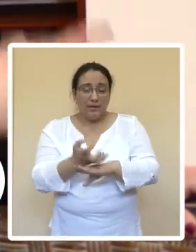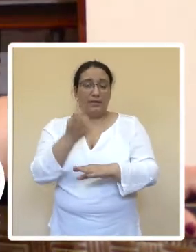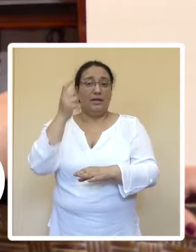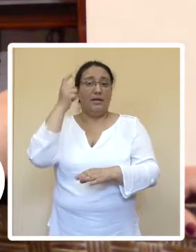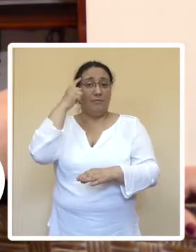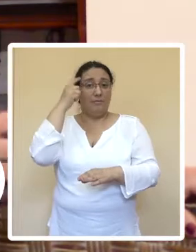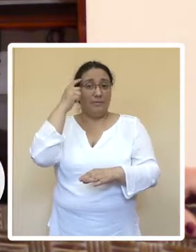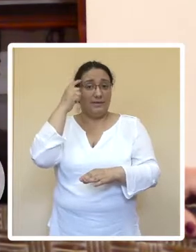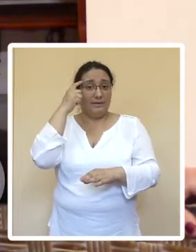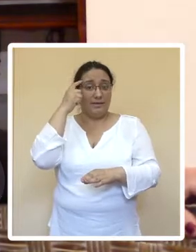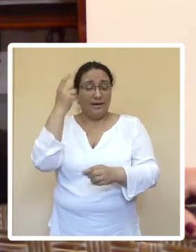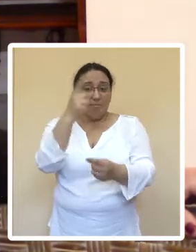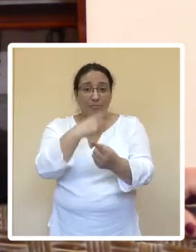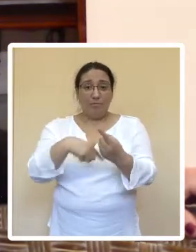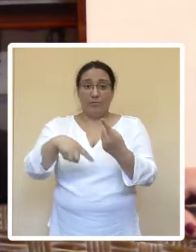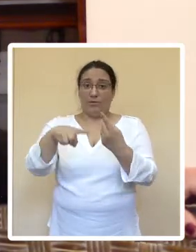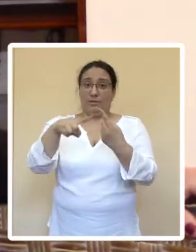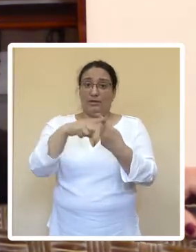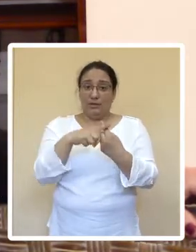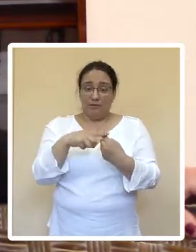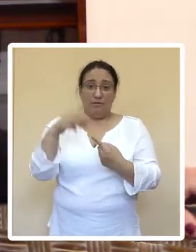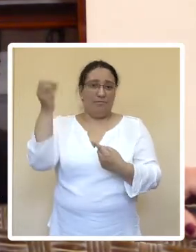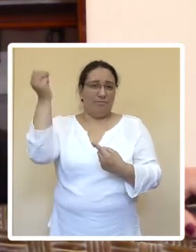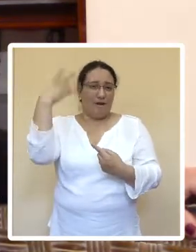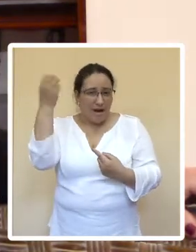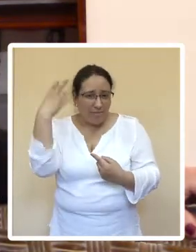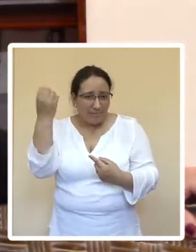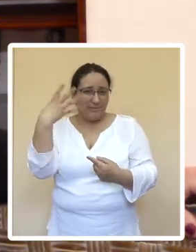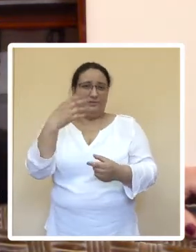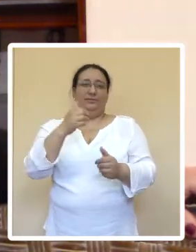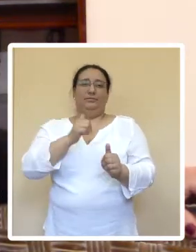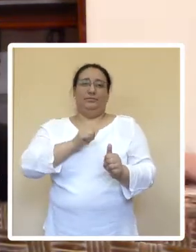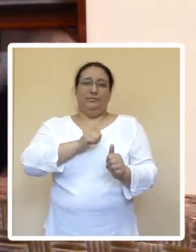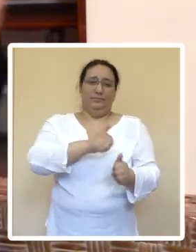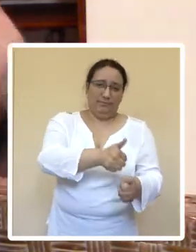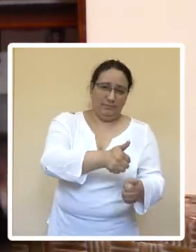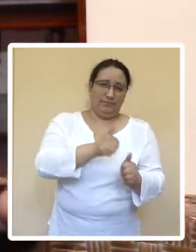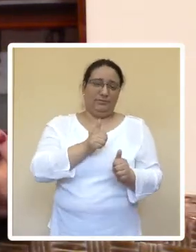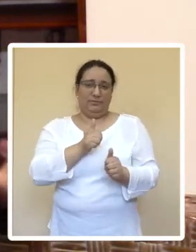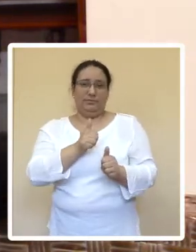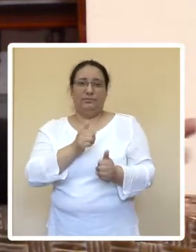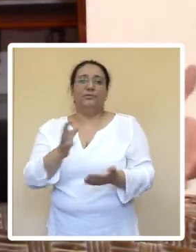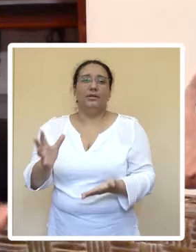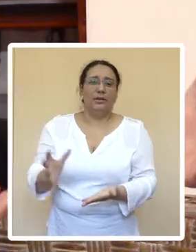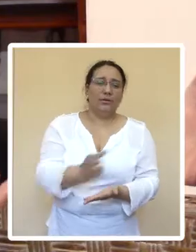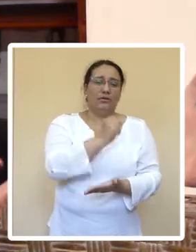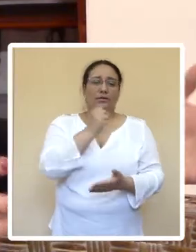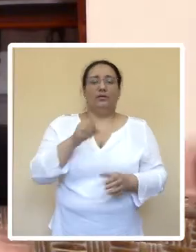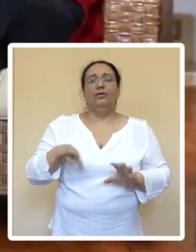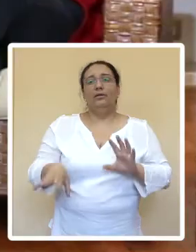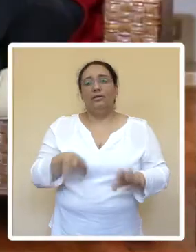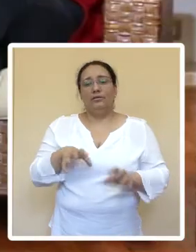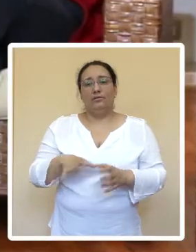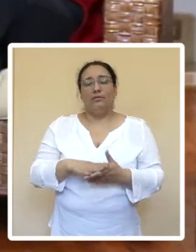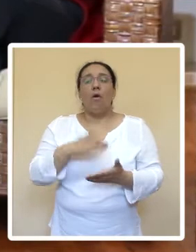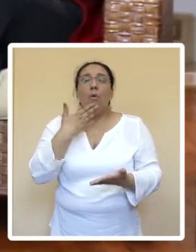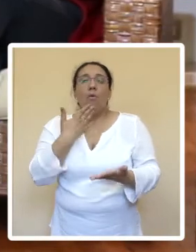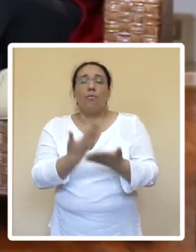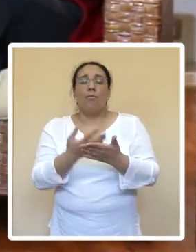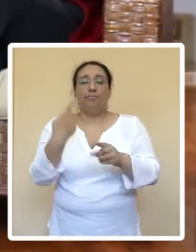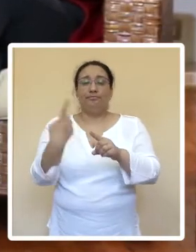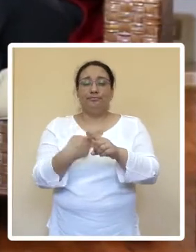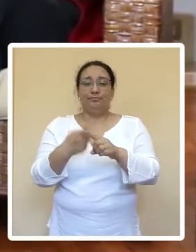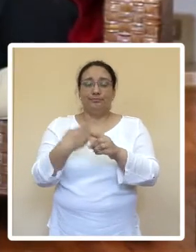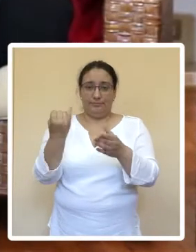de la vida. Para eso estamos, para aprender, para desafiarnos y para probar las cosas que hay. Cuando hablamos